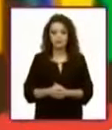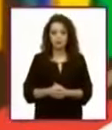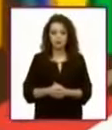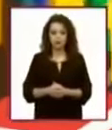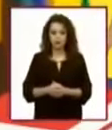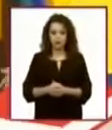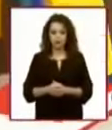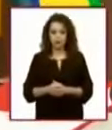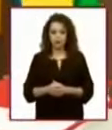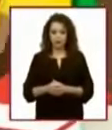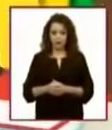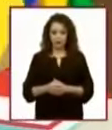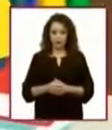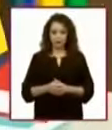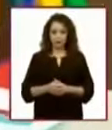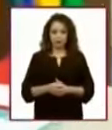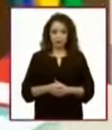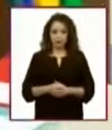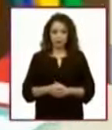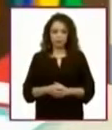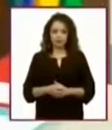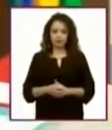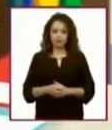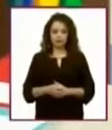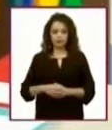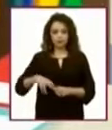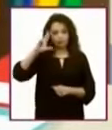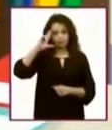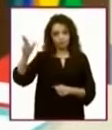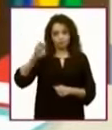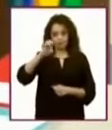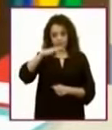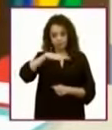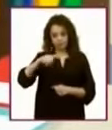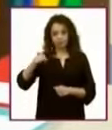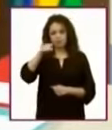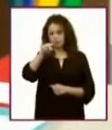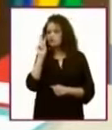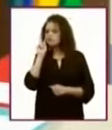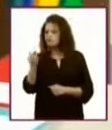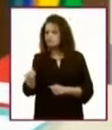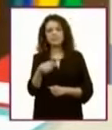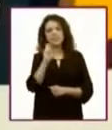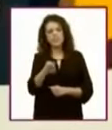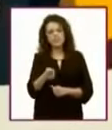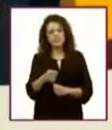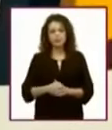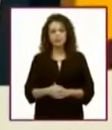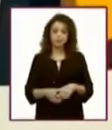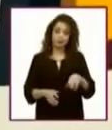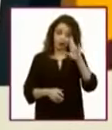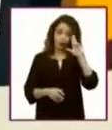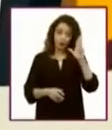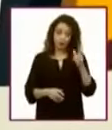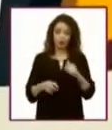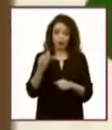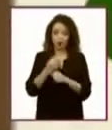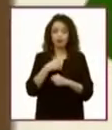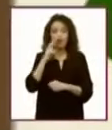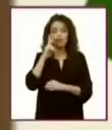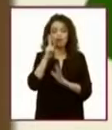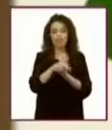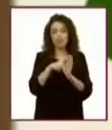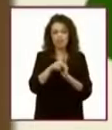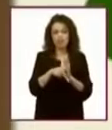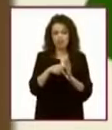Hola, Emma. ¿Qué estás viendo? Hola, Mateo. Voy a ver un video porque estaba